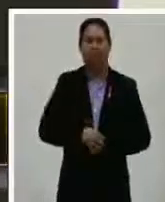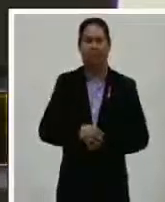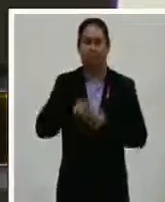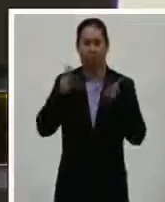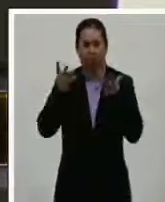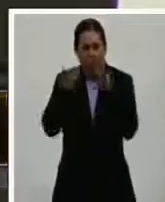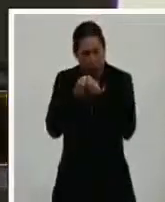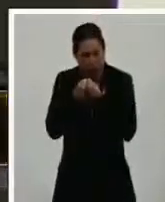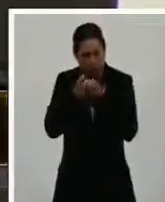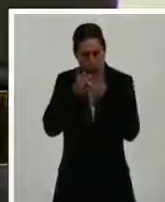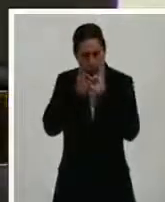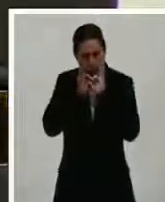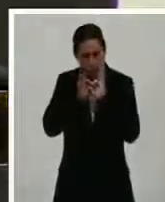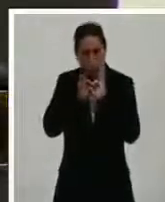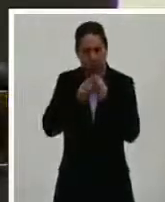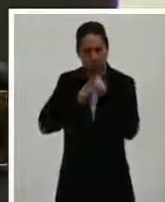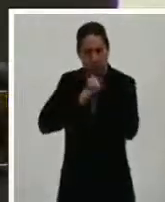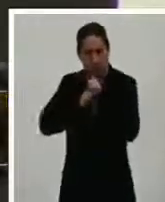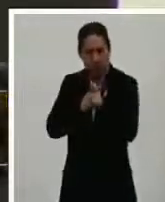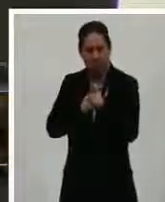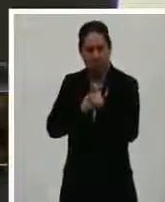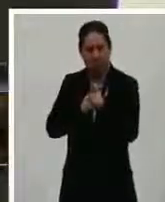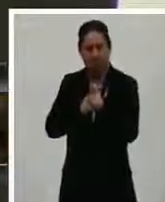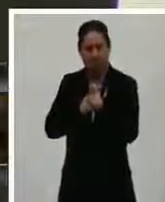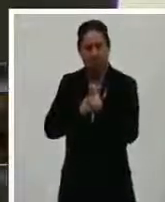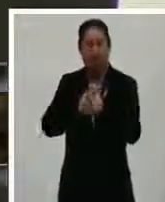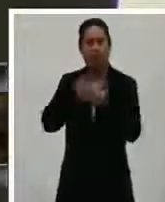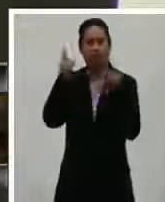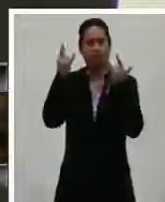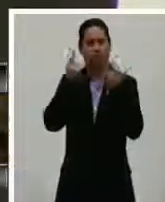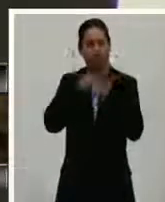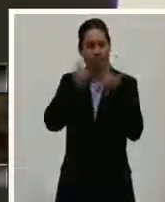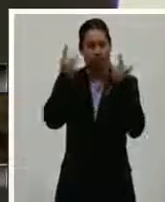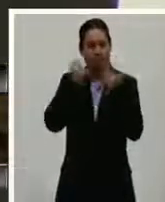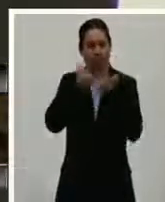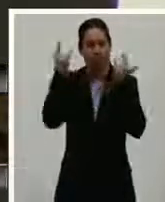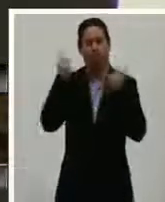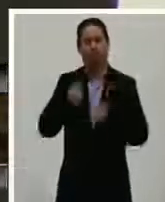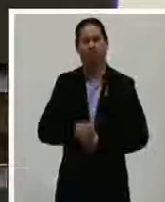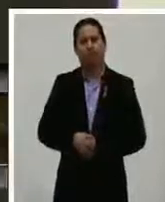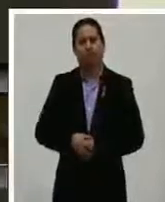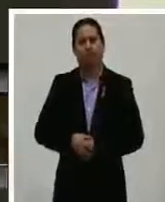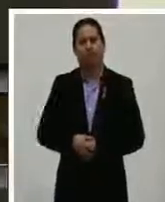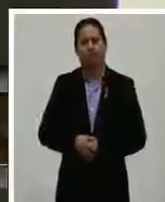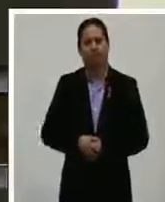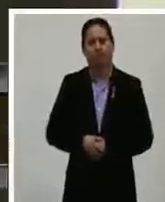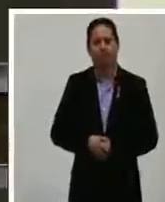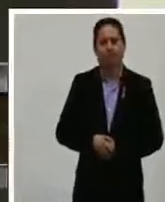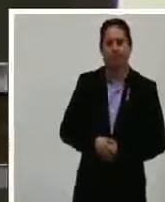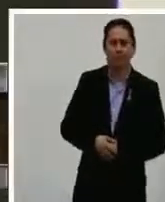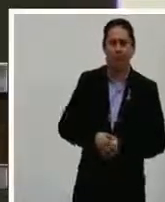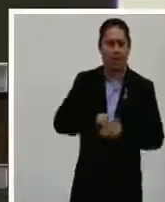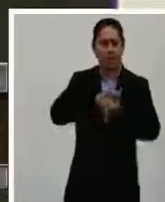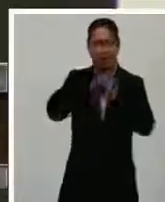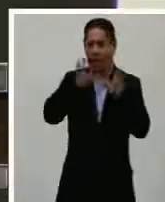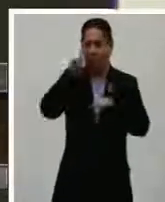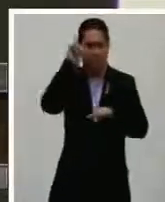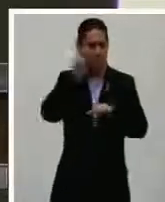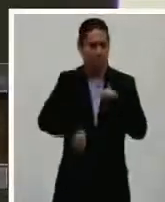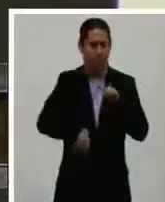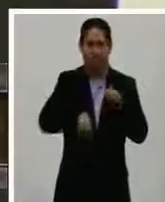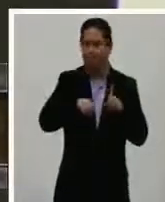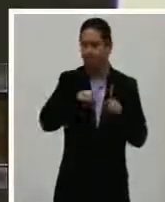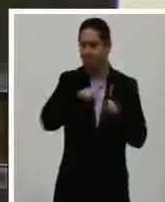juntos seguiremos haciendo historia el retiro del fuero presidencial